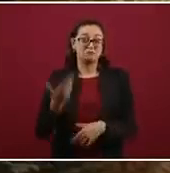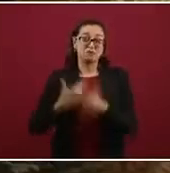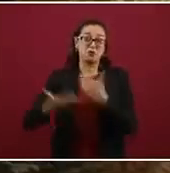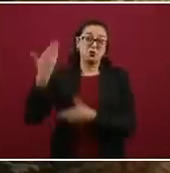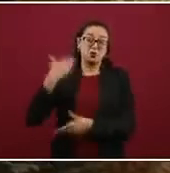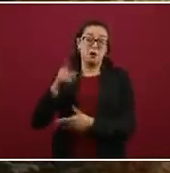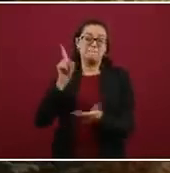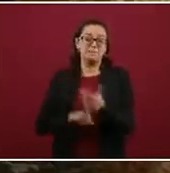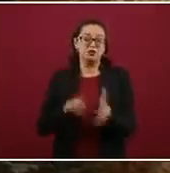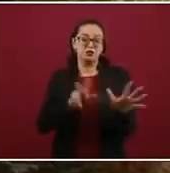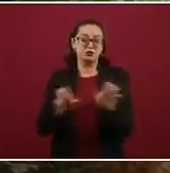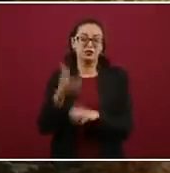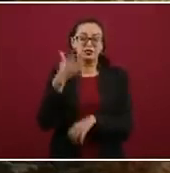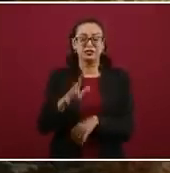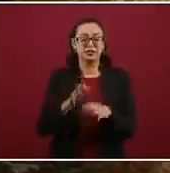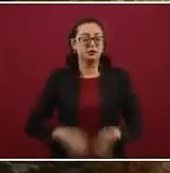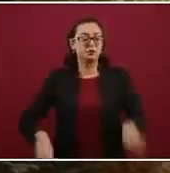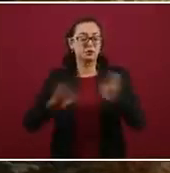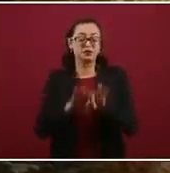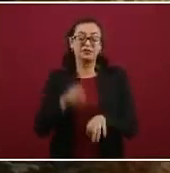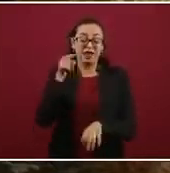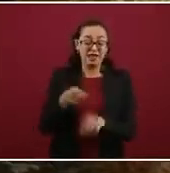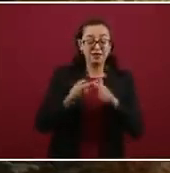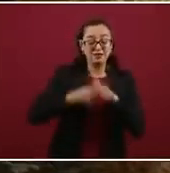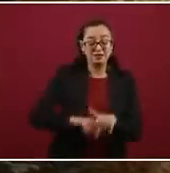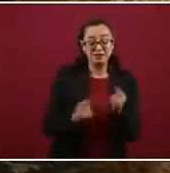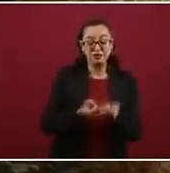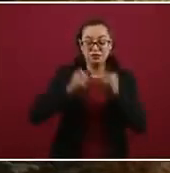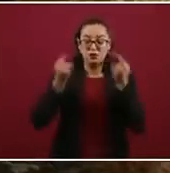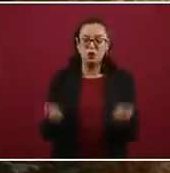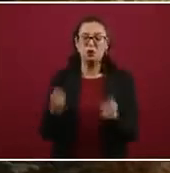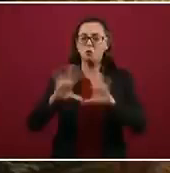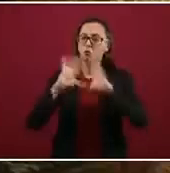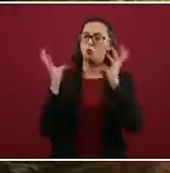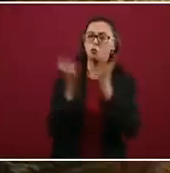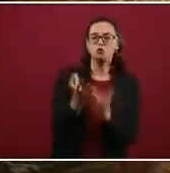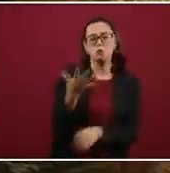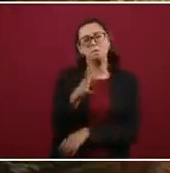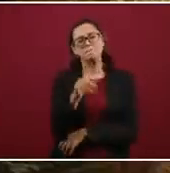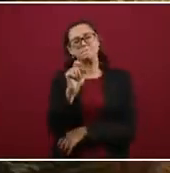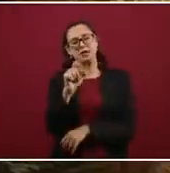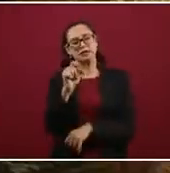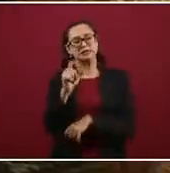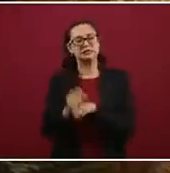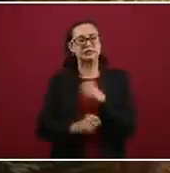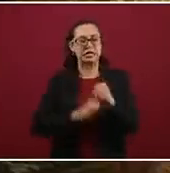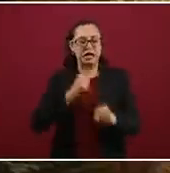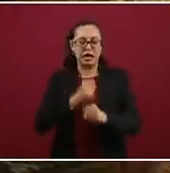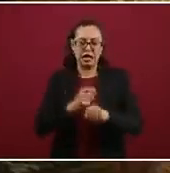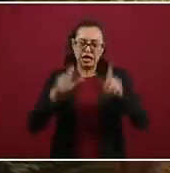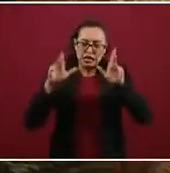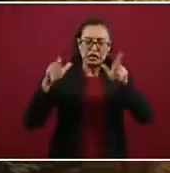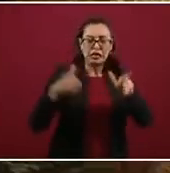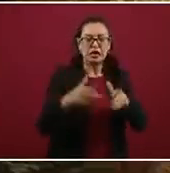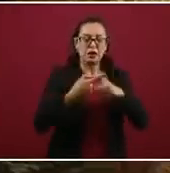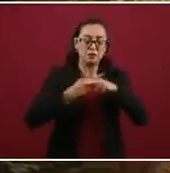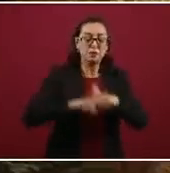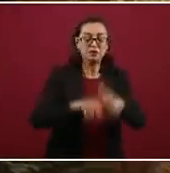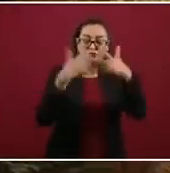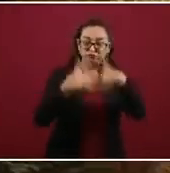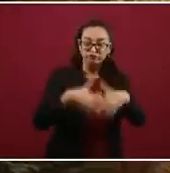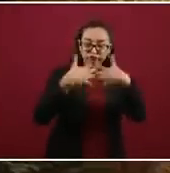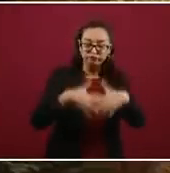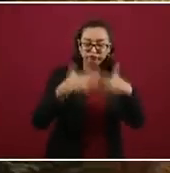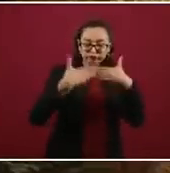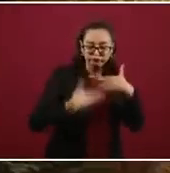resulta fundamental recordar que en ese preciso momento el mundo tenía más o menos unos 20 años inmerso en la Revolución Industrial, lo